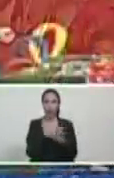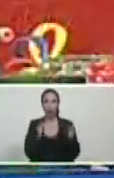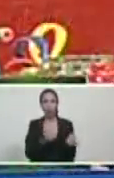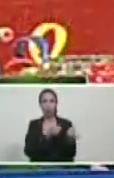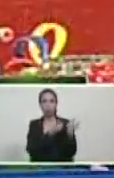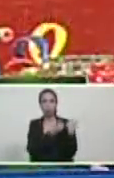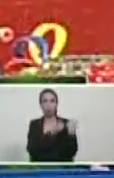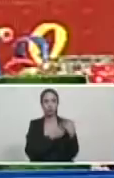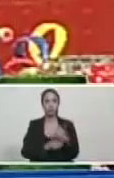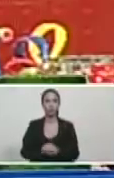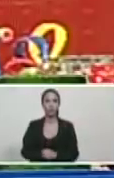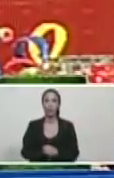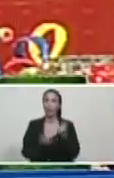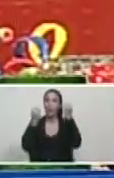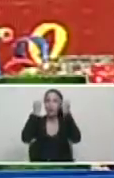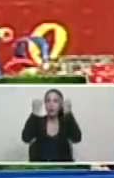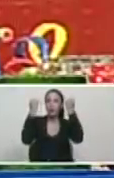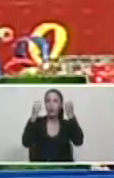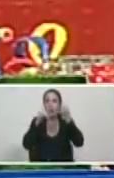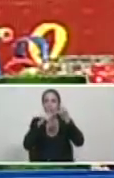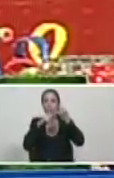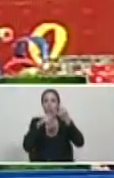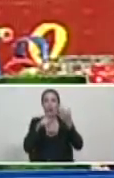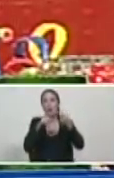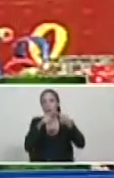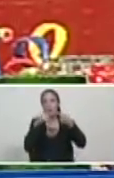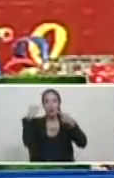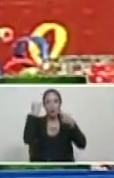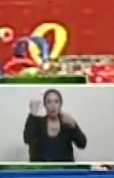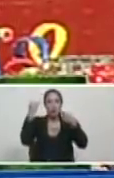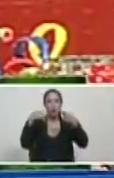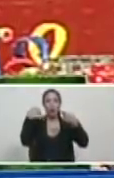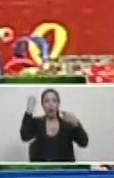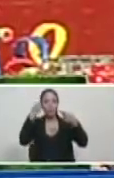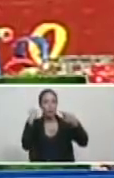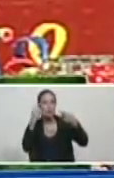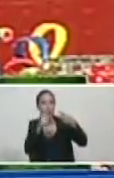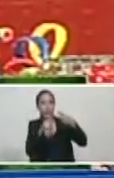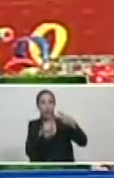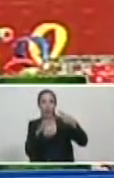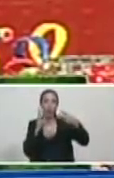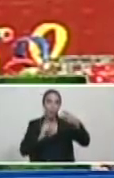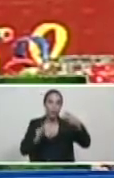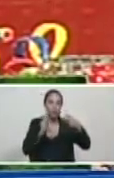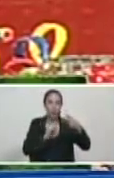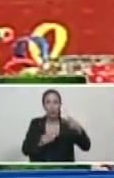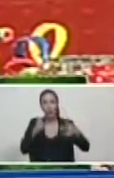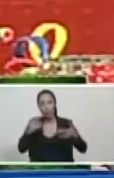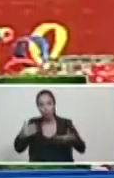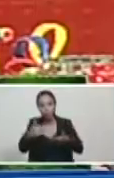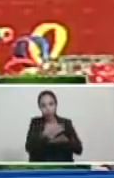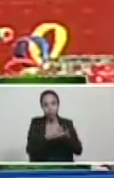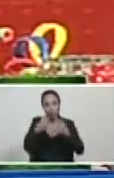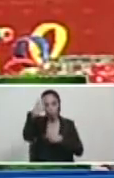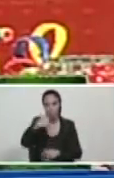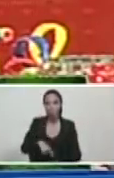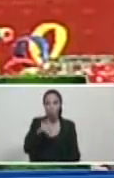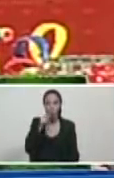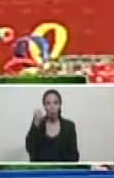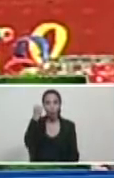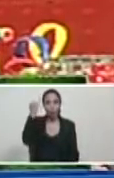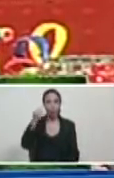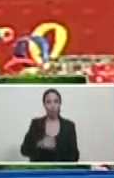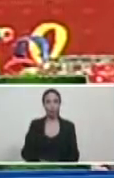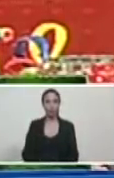el pensamiento, la experiencia y la fuerza espiritual de un gran hombre que vivió en Venezuela,